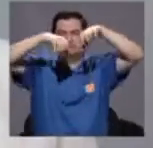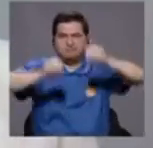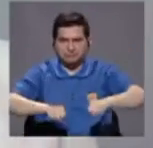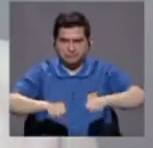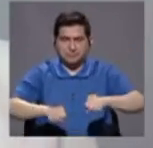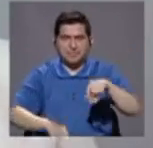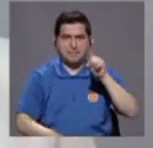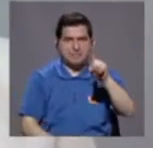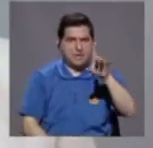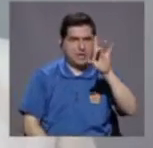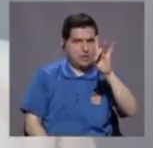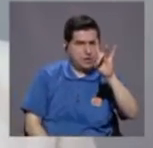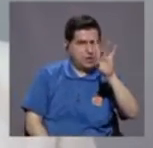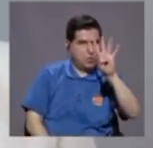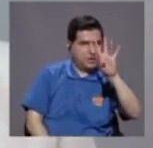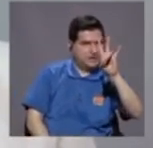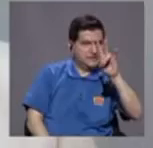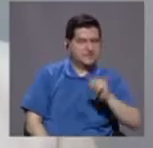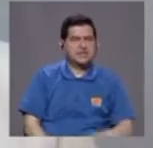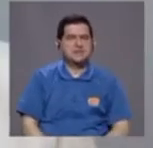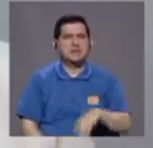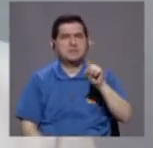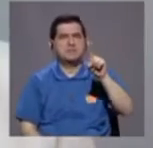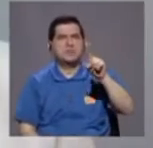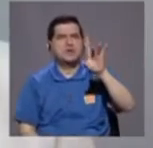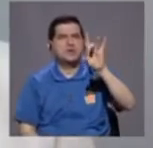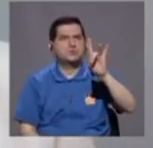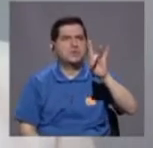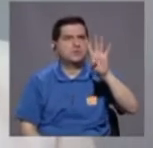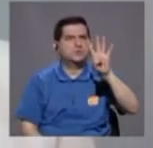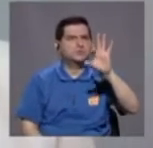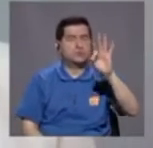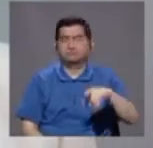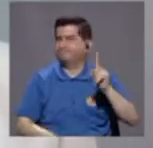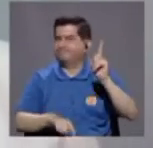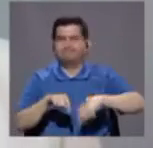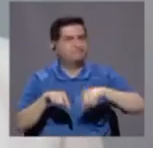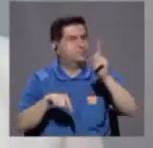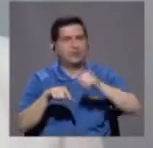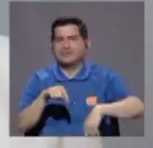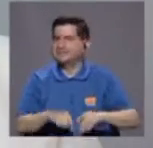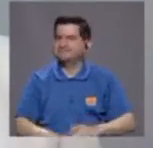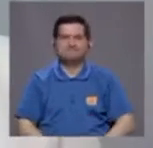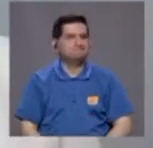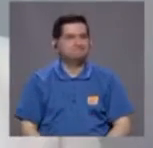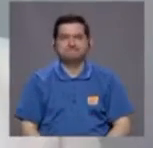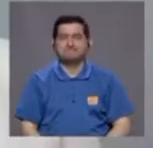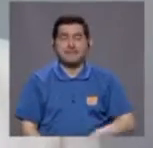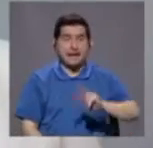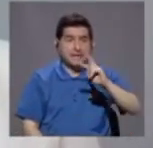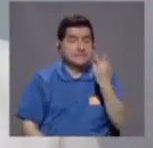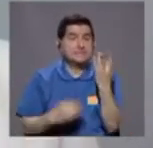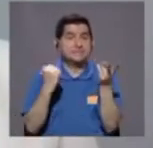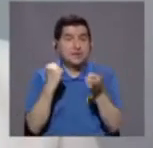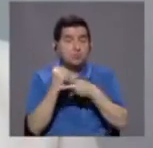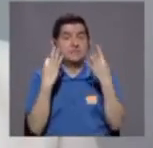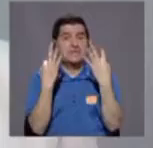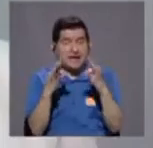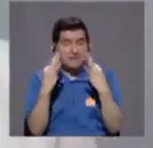en 1847, 1849 y no lo logran. Hacen un segundo intento